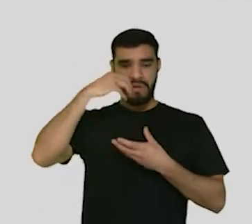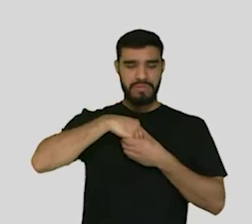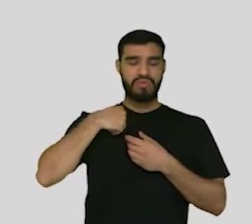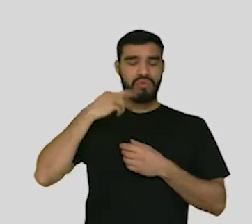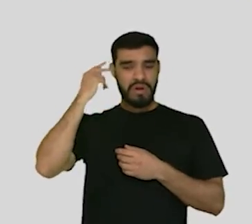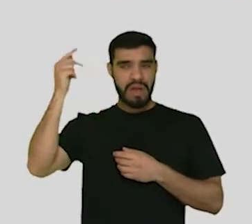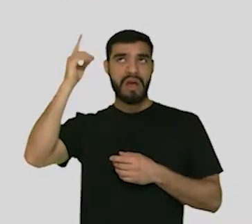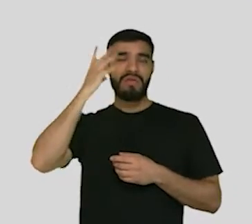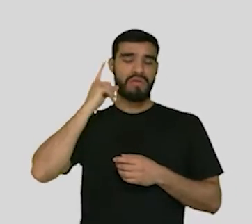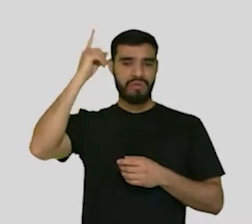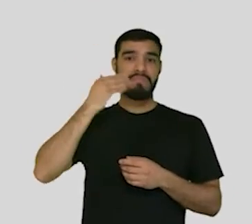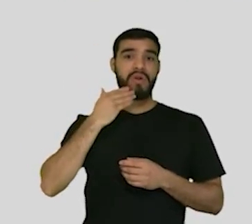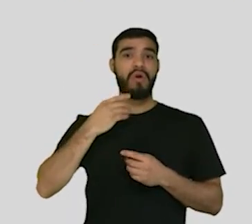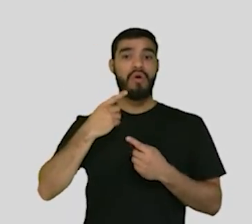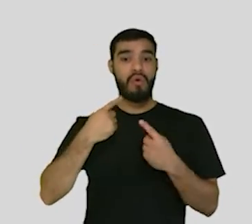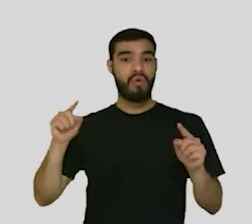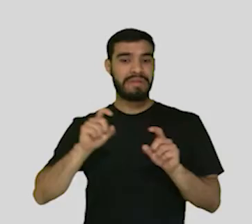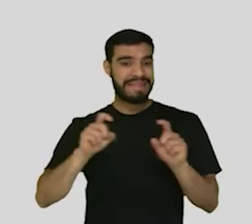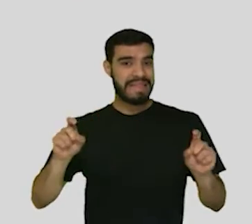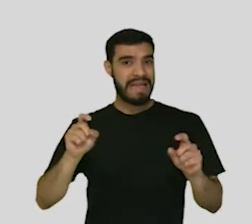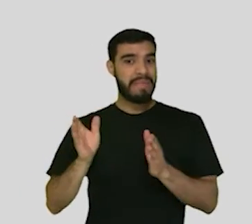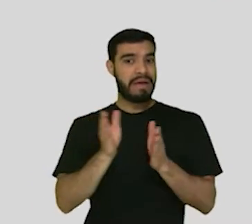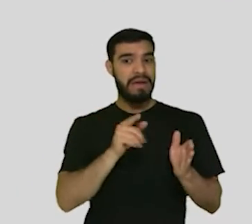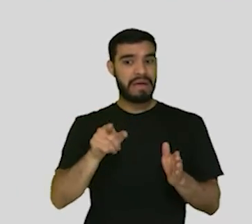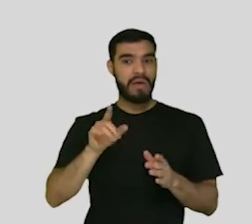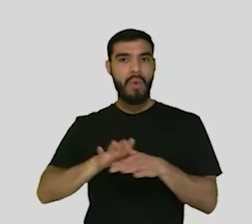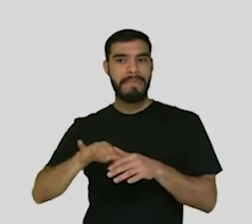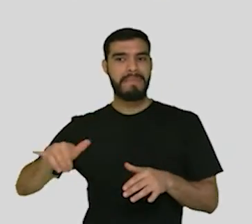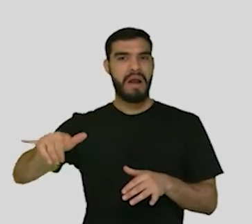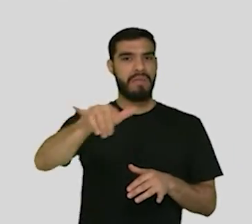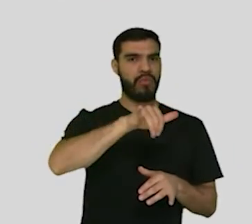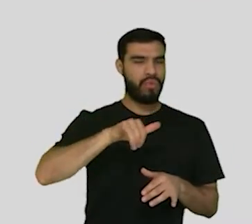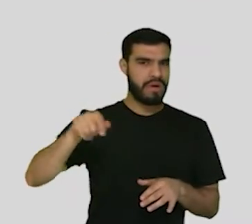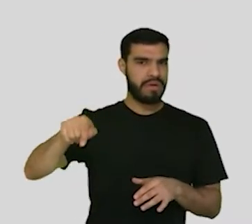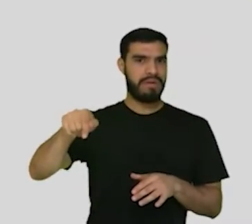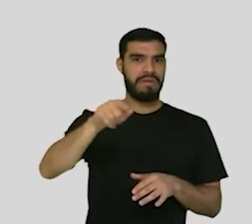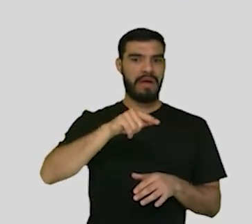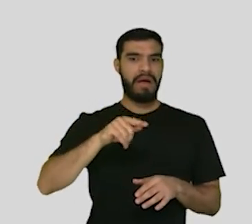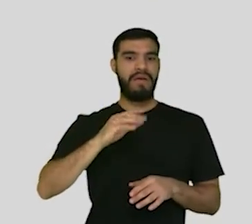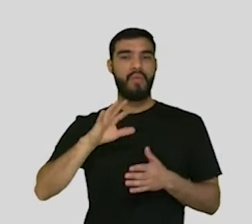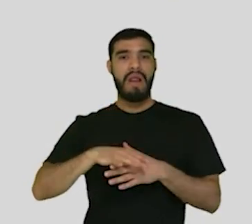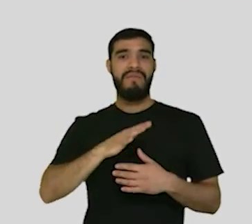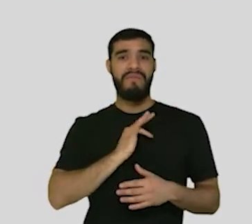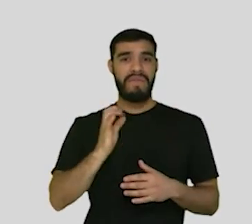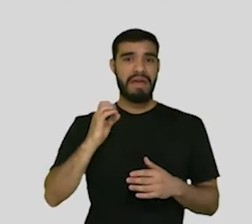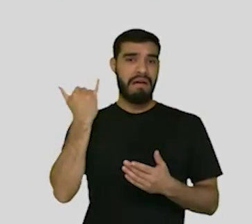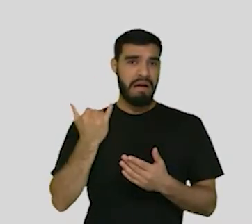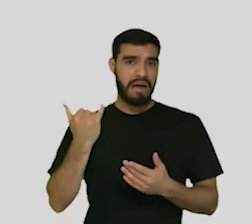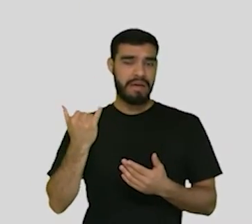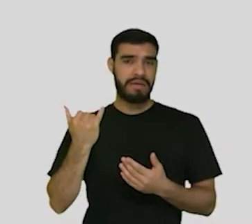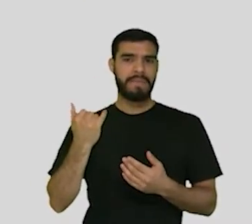yerovia, jamboemba enigo pendere yerovia, pu, oi purú, y gato anguaisa, ne purú políticamente,